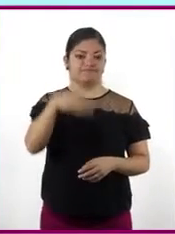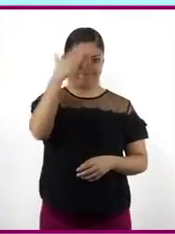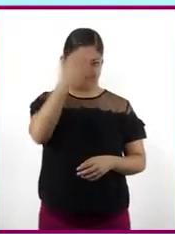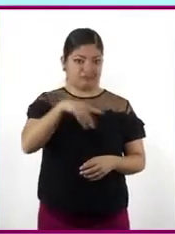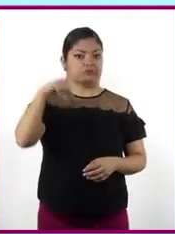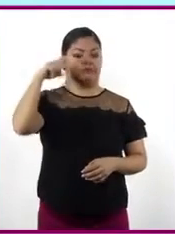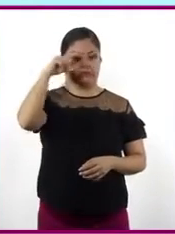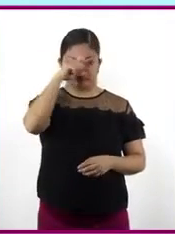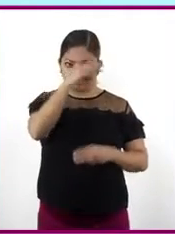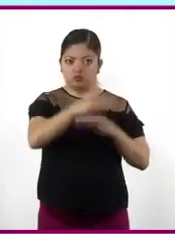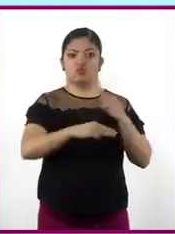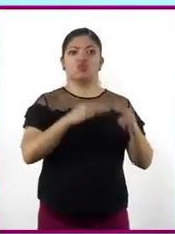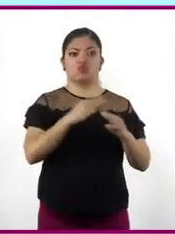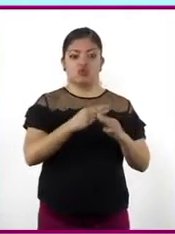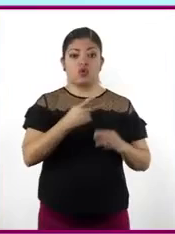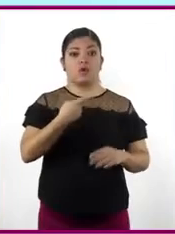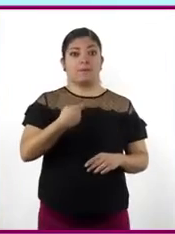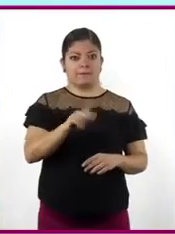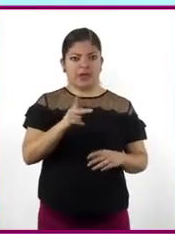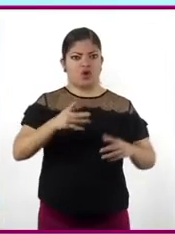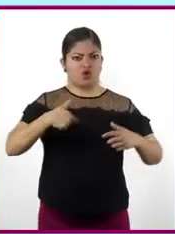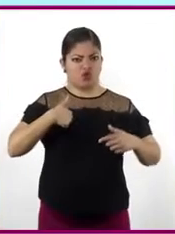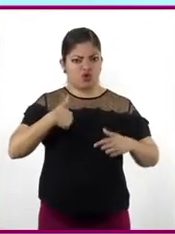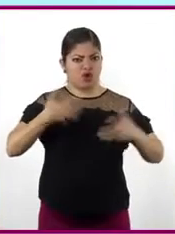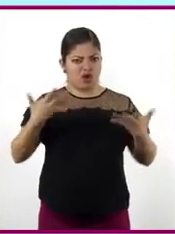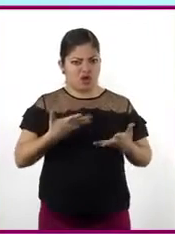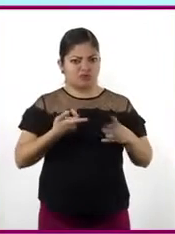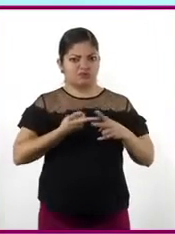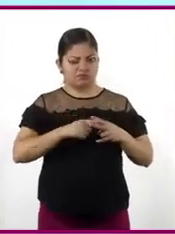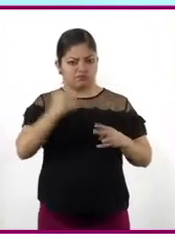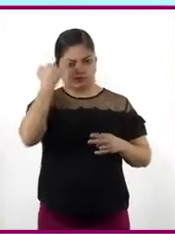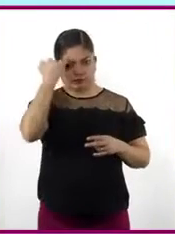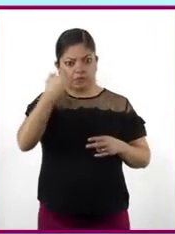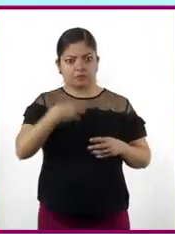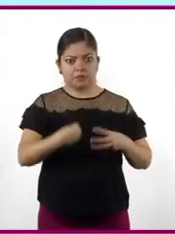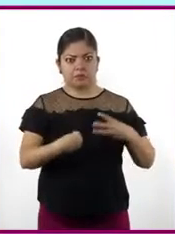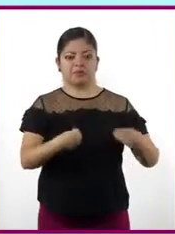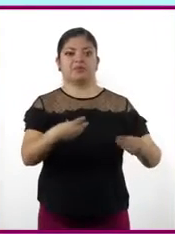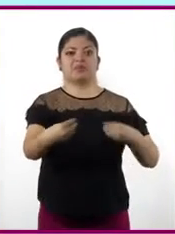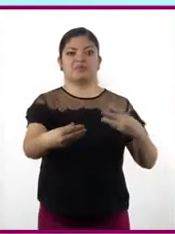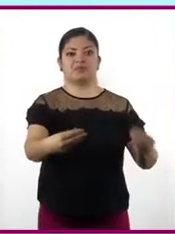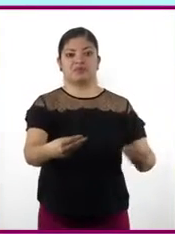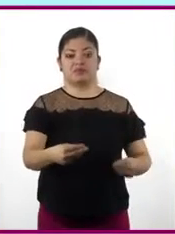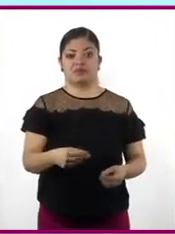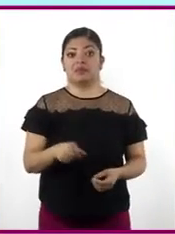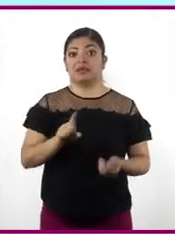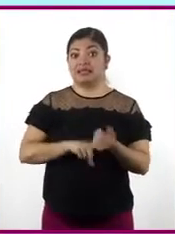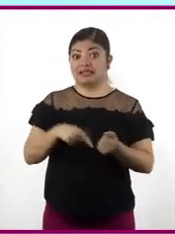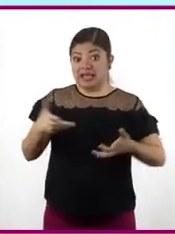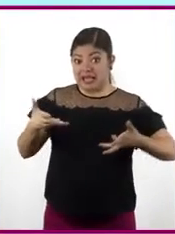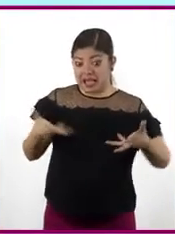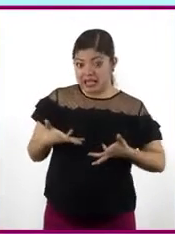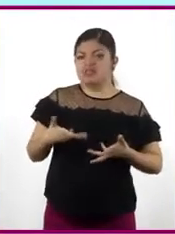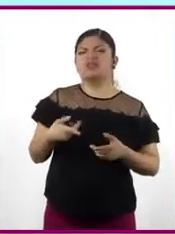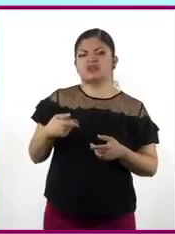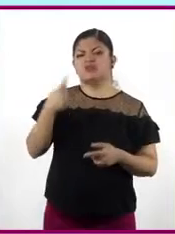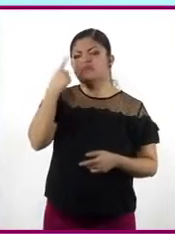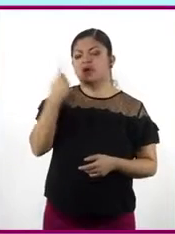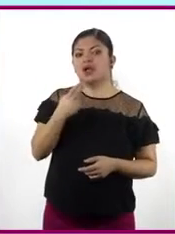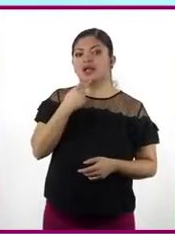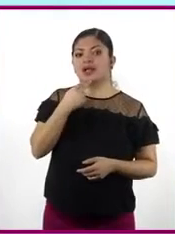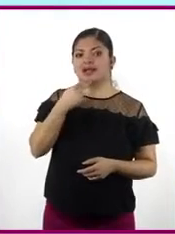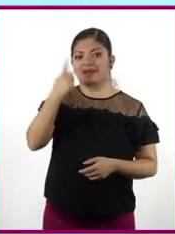globales, mucho aportan quienes toman acción en iniciativas locales. Con acciones orientadas a mejorar nuestro